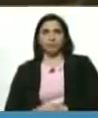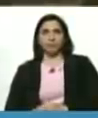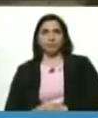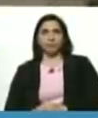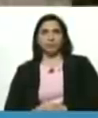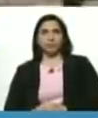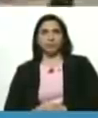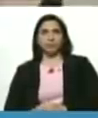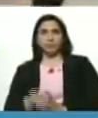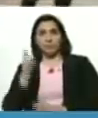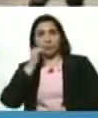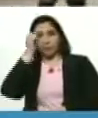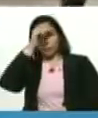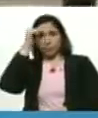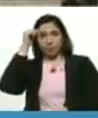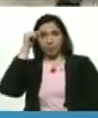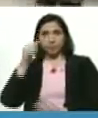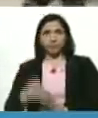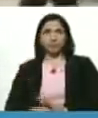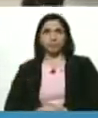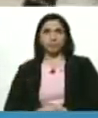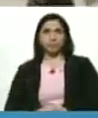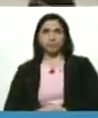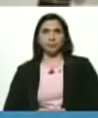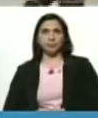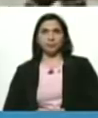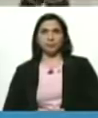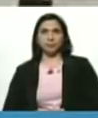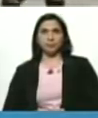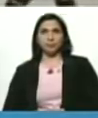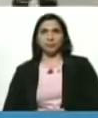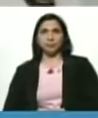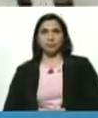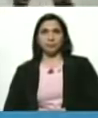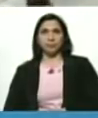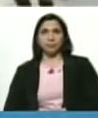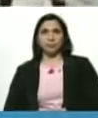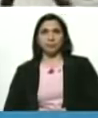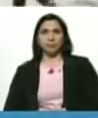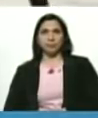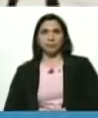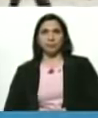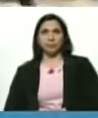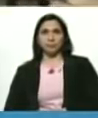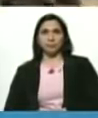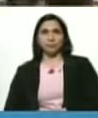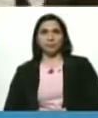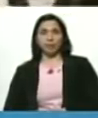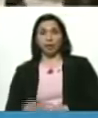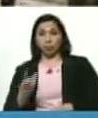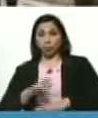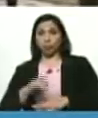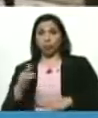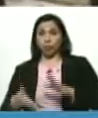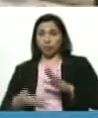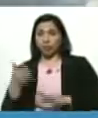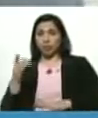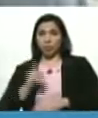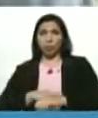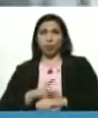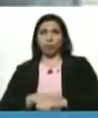chau y domingo ahora adriel tú sales piñata que le toca salir a esa hora